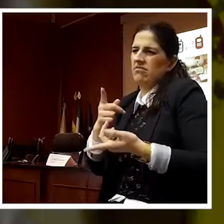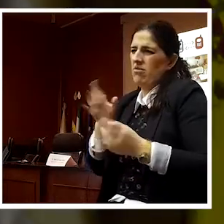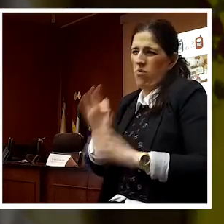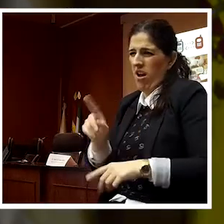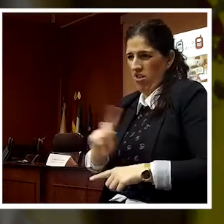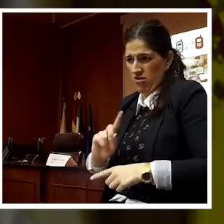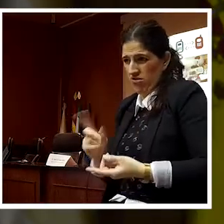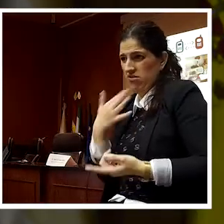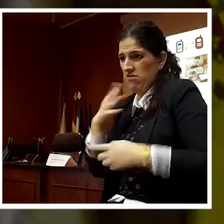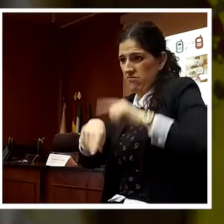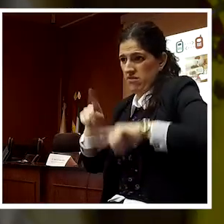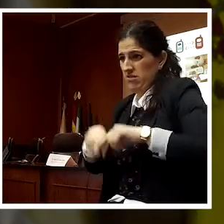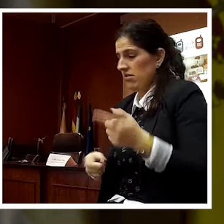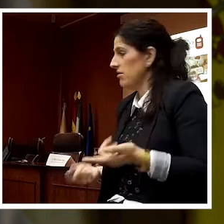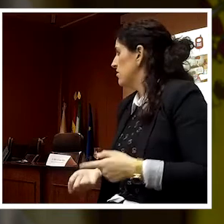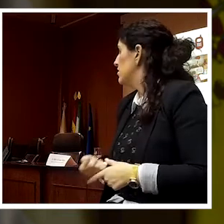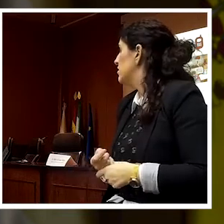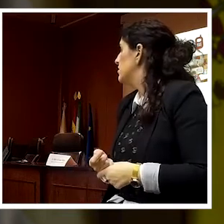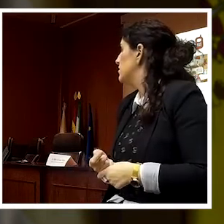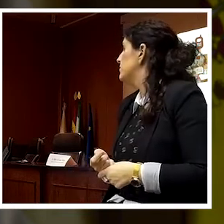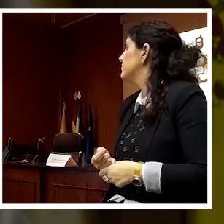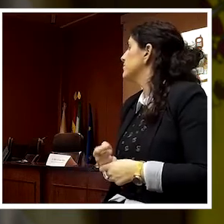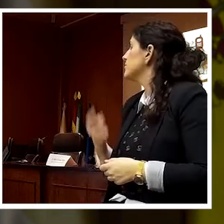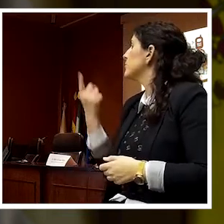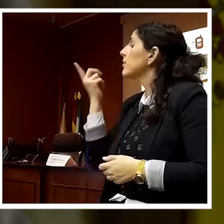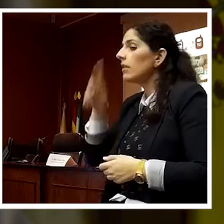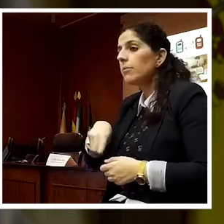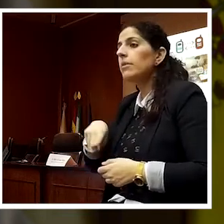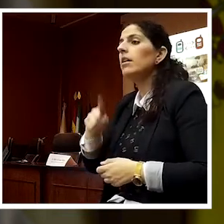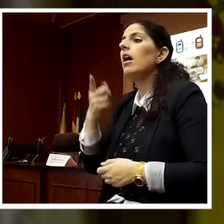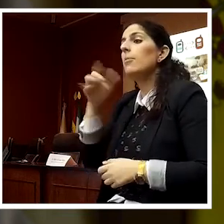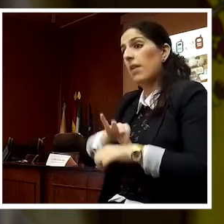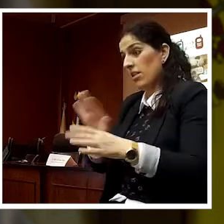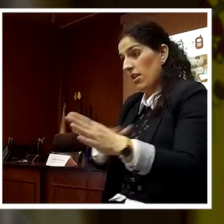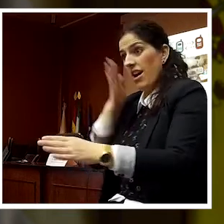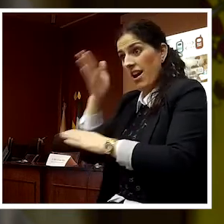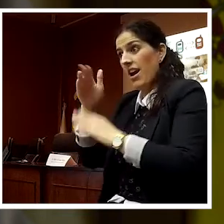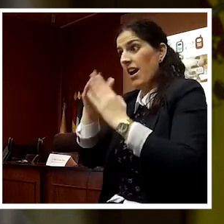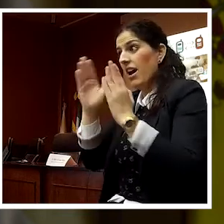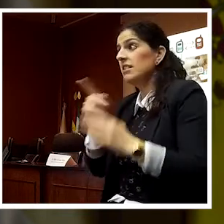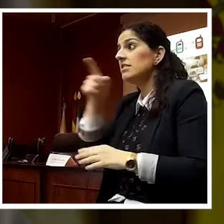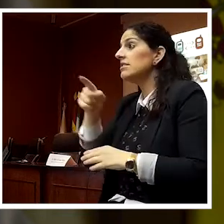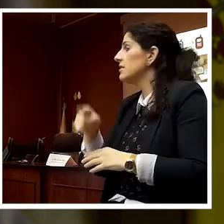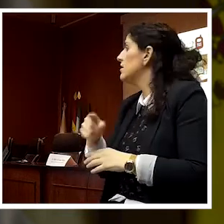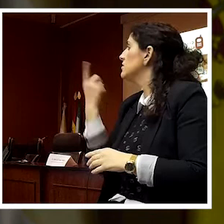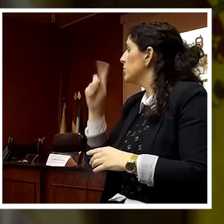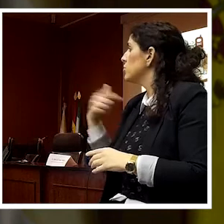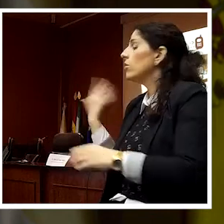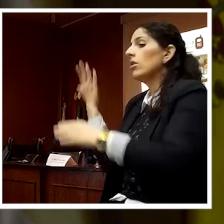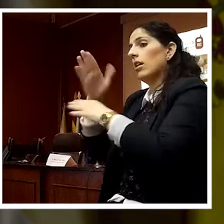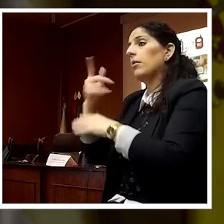mismo. Son diferentes situaciones. Además, cuando va el médico a atender uno de estos pacientes, ahora os